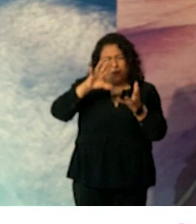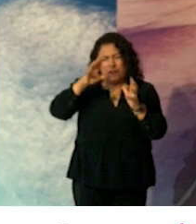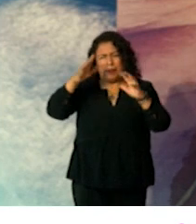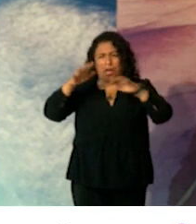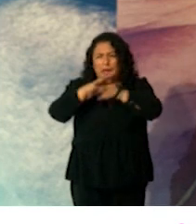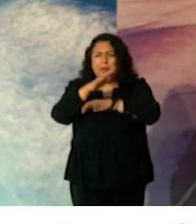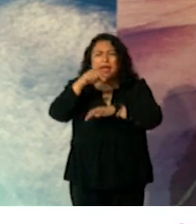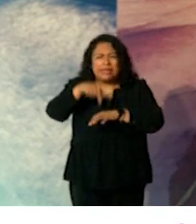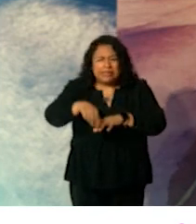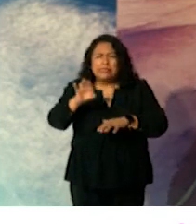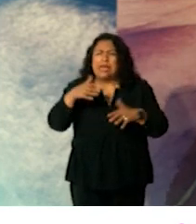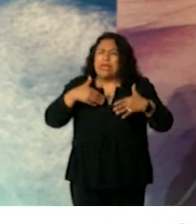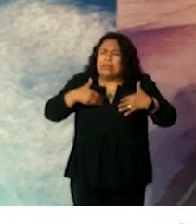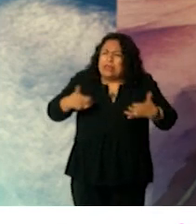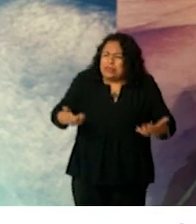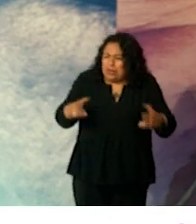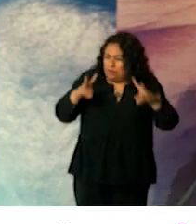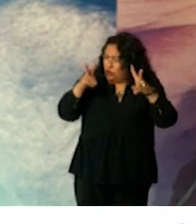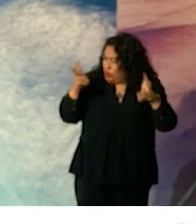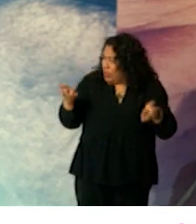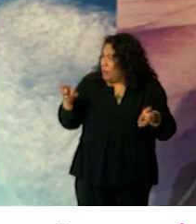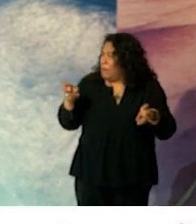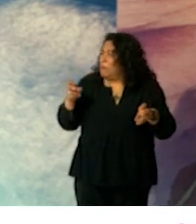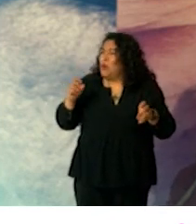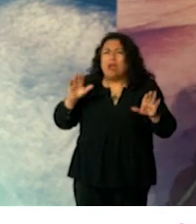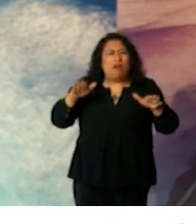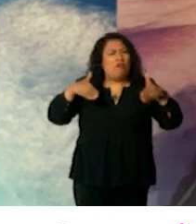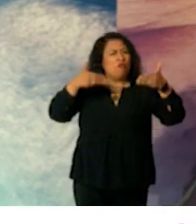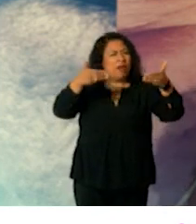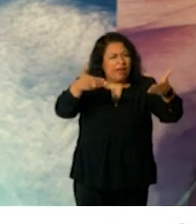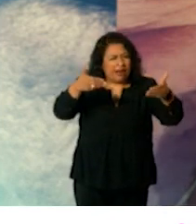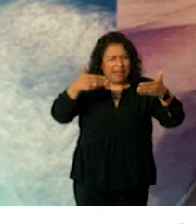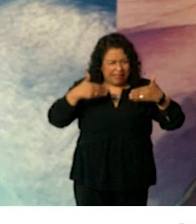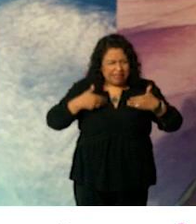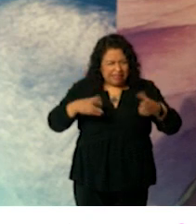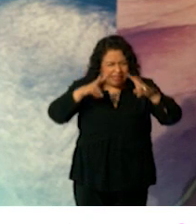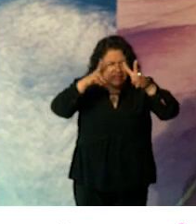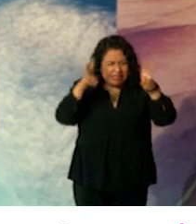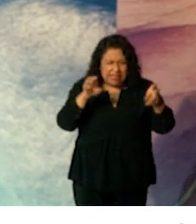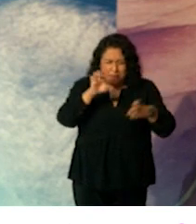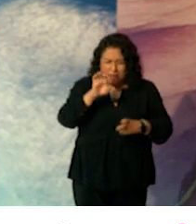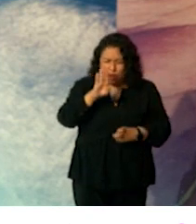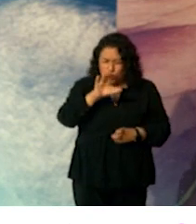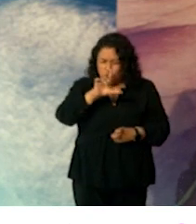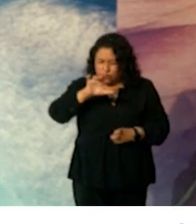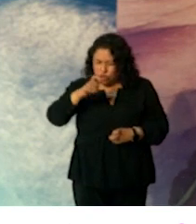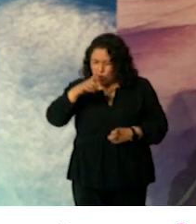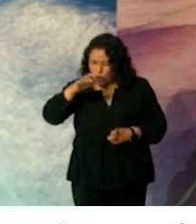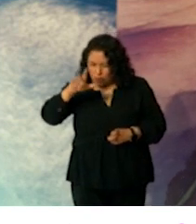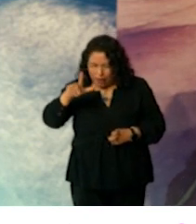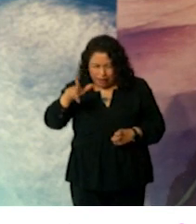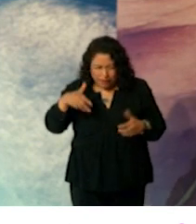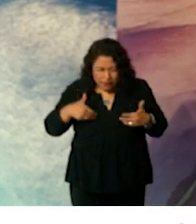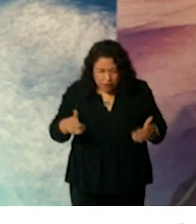qué es ebullición, pero si nos ponemos ahí a la ciudadanía de a pie, le van a entender qué es exactamente ebullición. O sea, yo cuestiones también en la